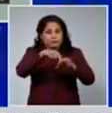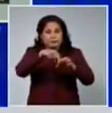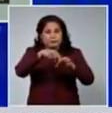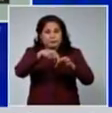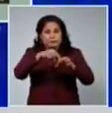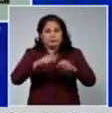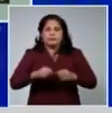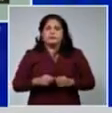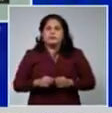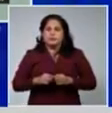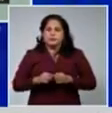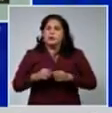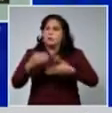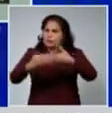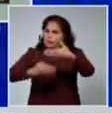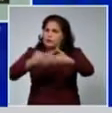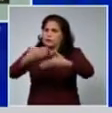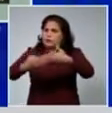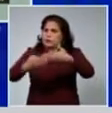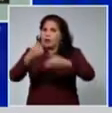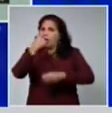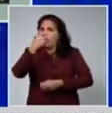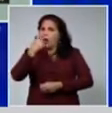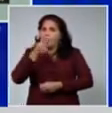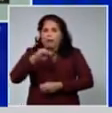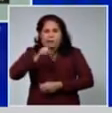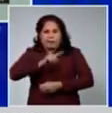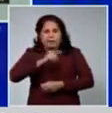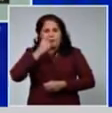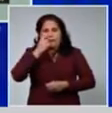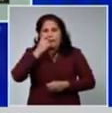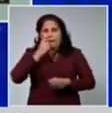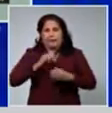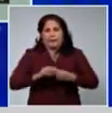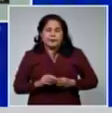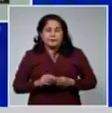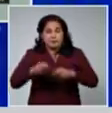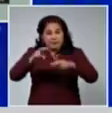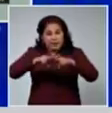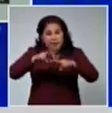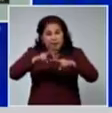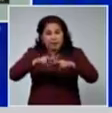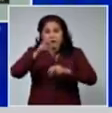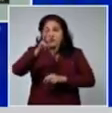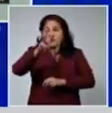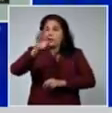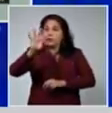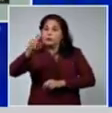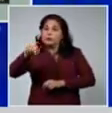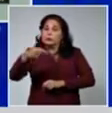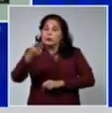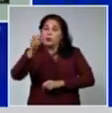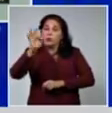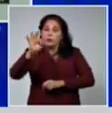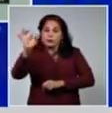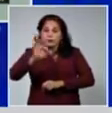se procesaron muestras en el día de ayer la gana con el 38 como